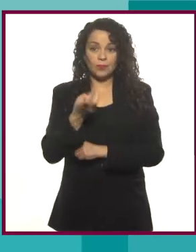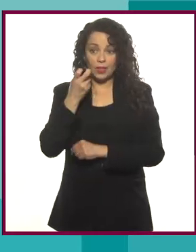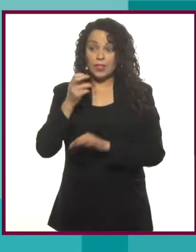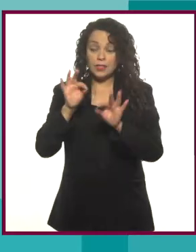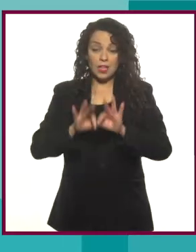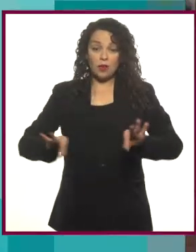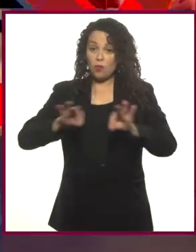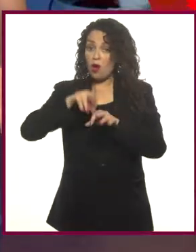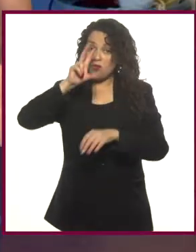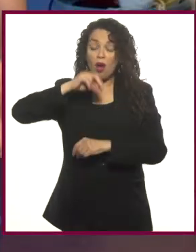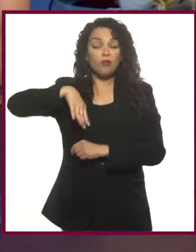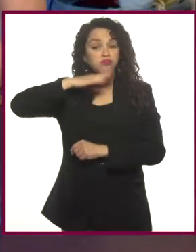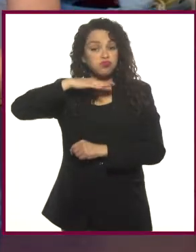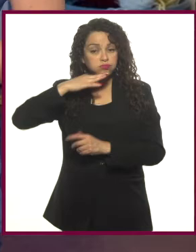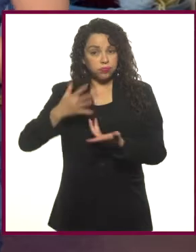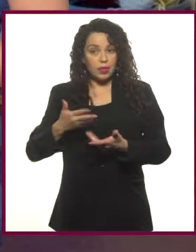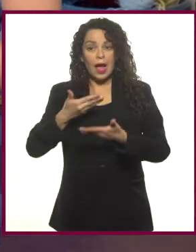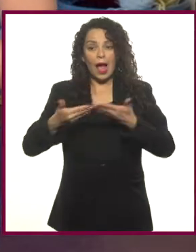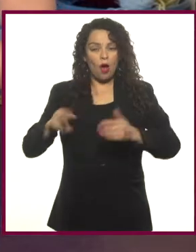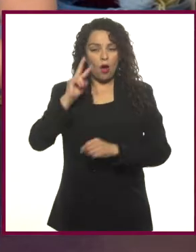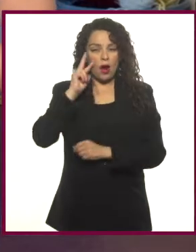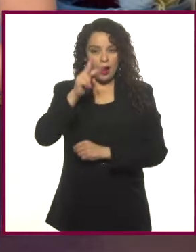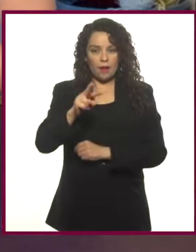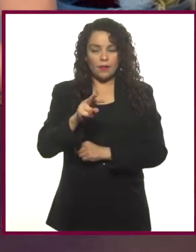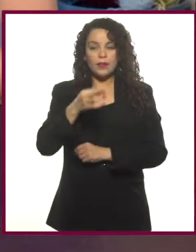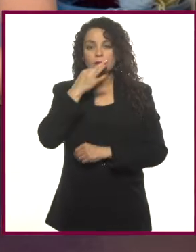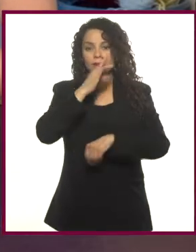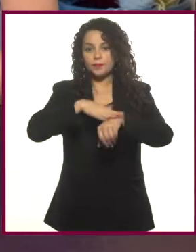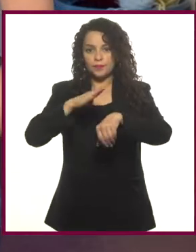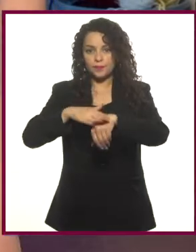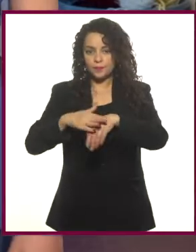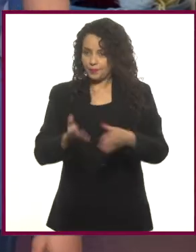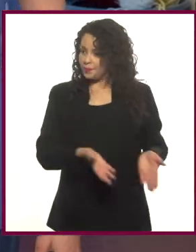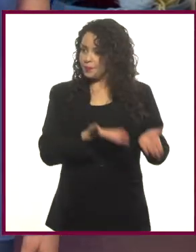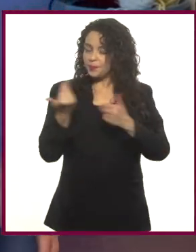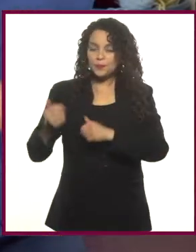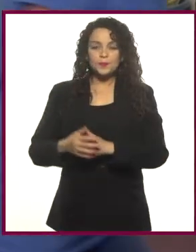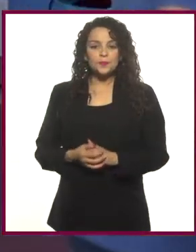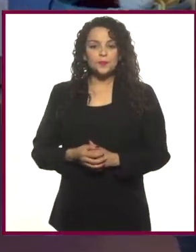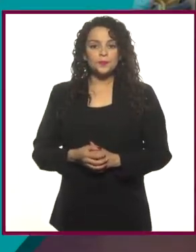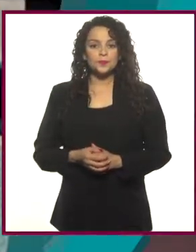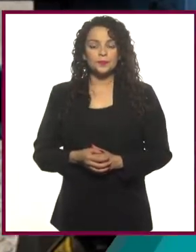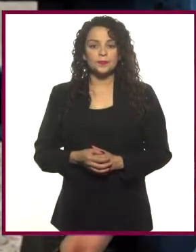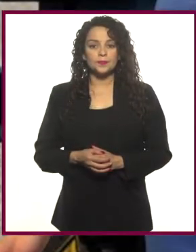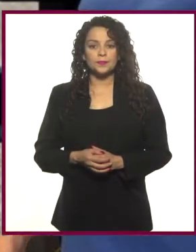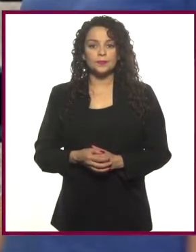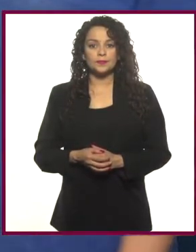no deberíamos descuidar. Ahora veamos este anuncio clasificado. Ven. Vamos.